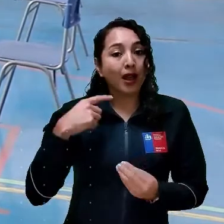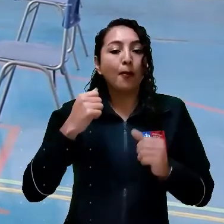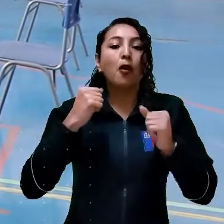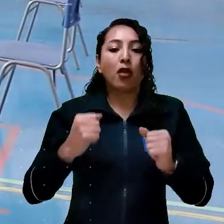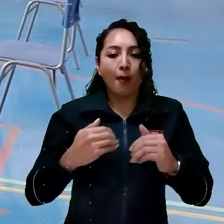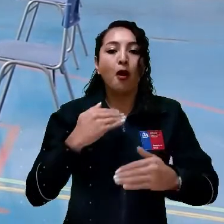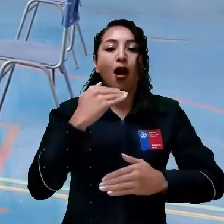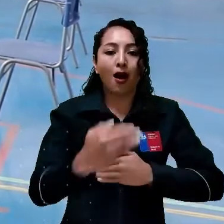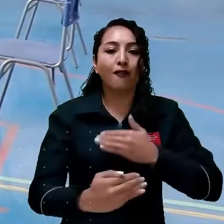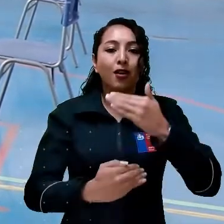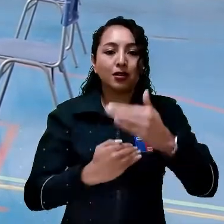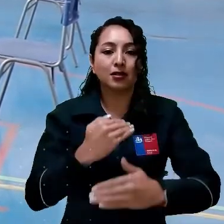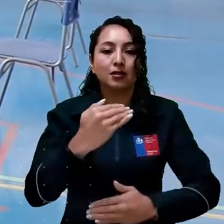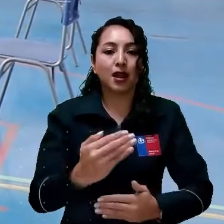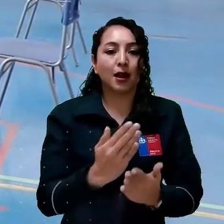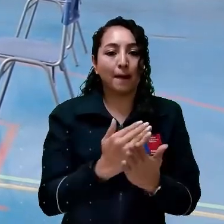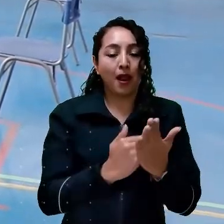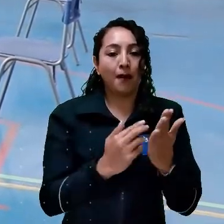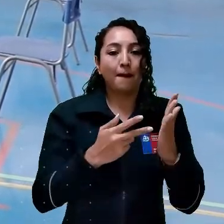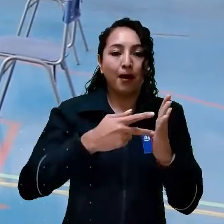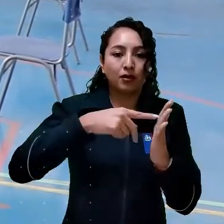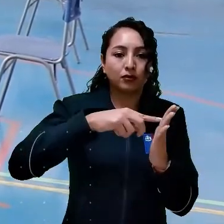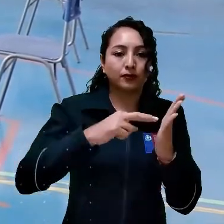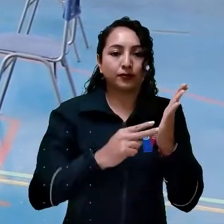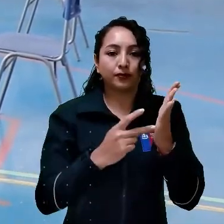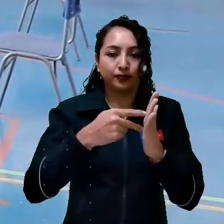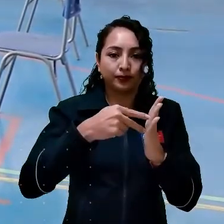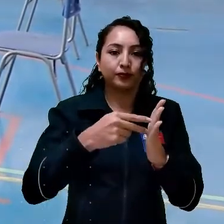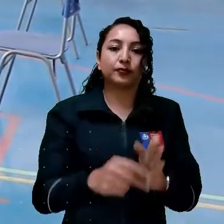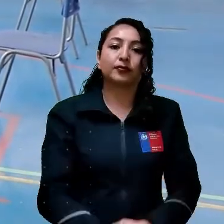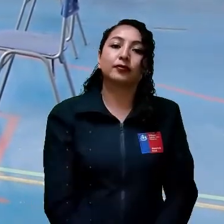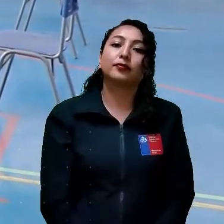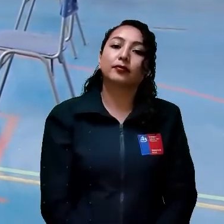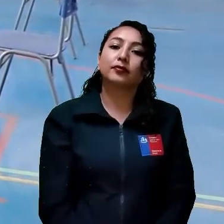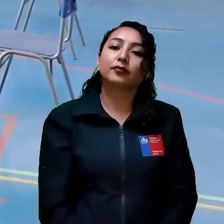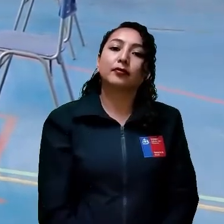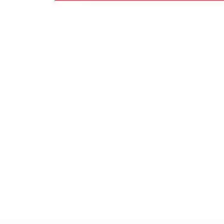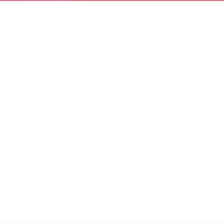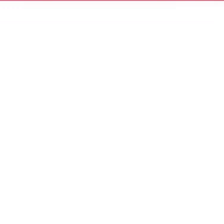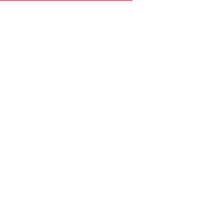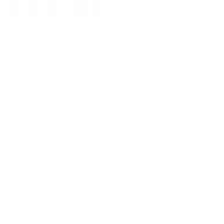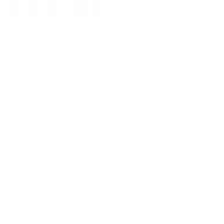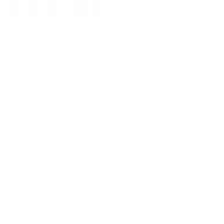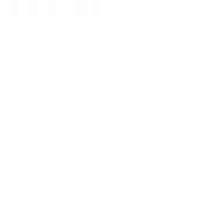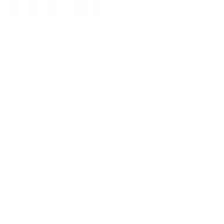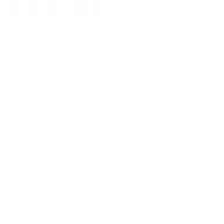dosis con el esquema de vacunación completo, para que podamos seguir avanzando en este plan paso a paso.